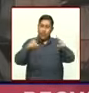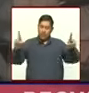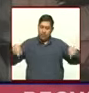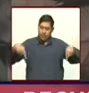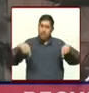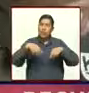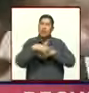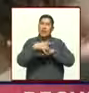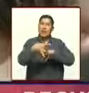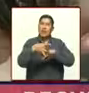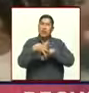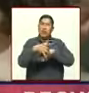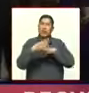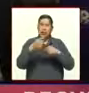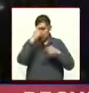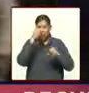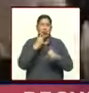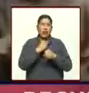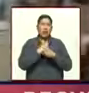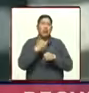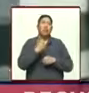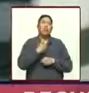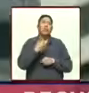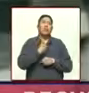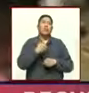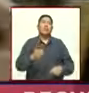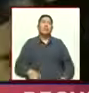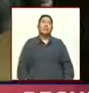trabajar para nosotros mismos.